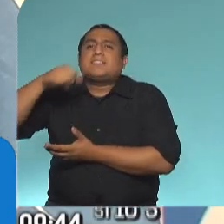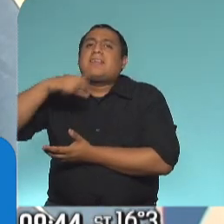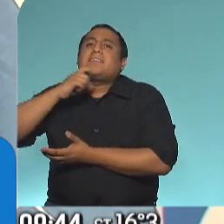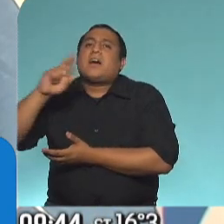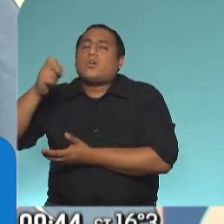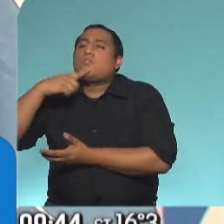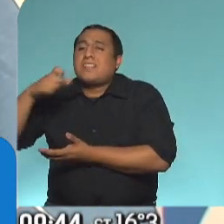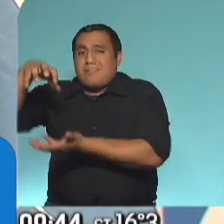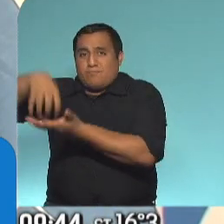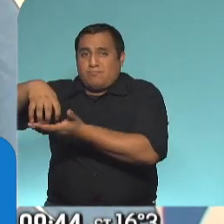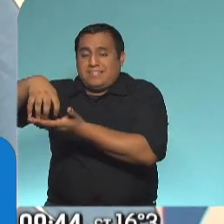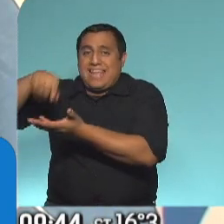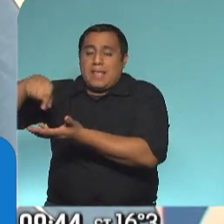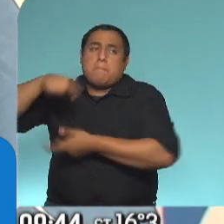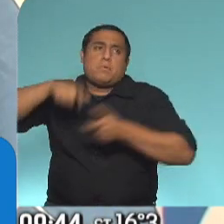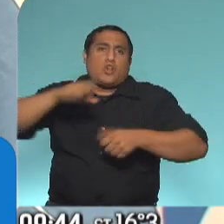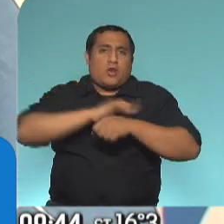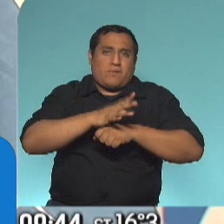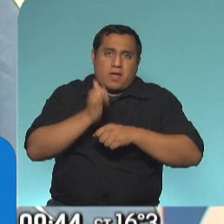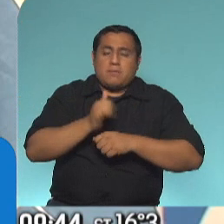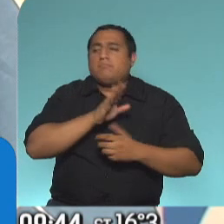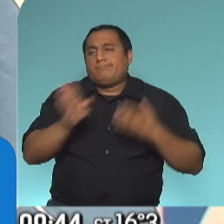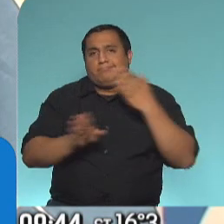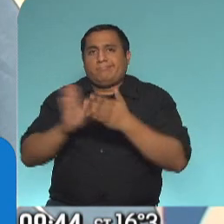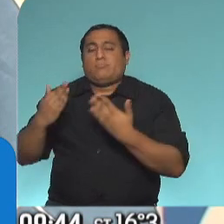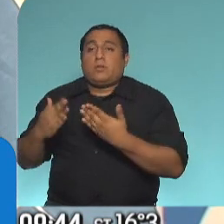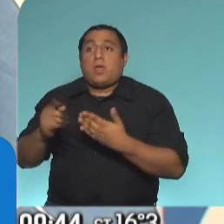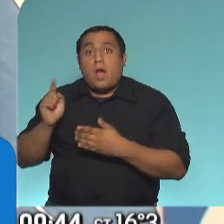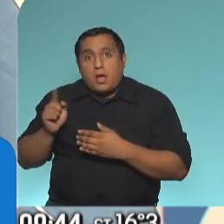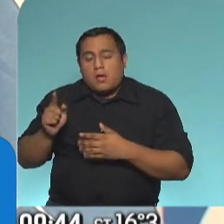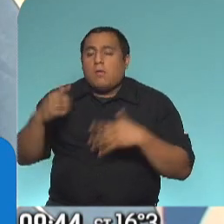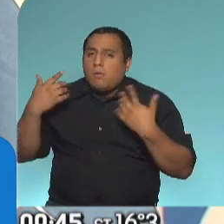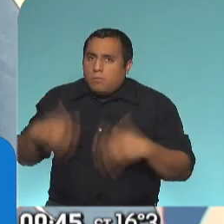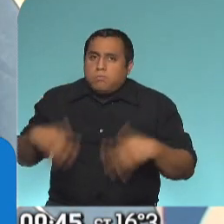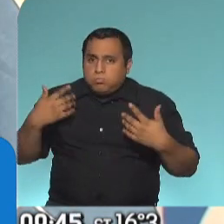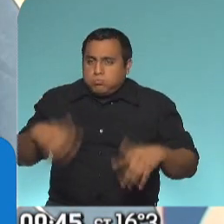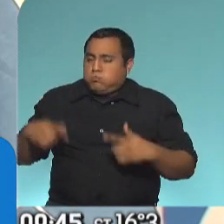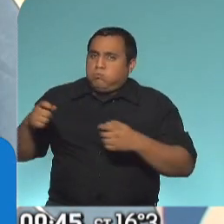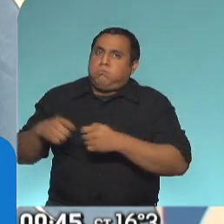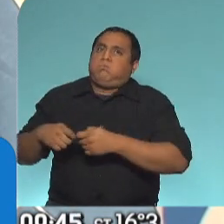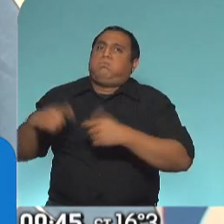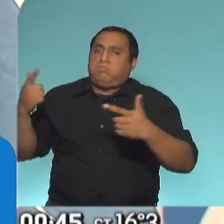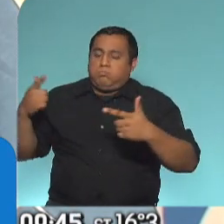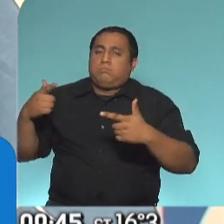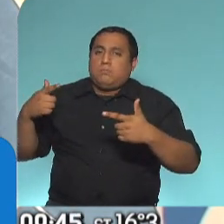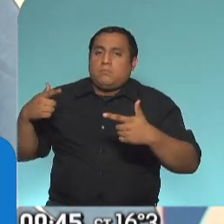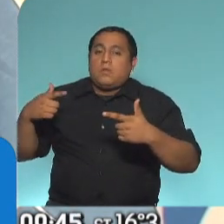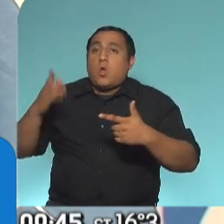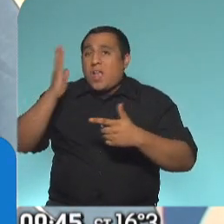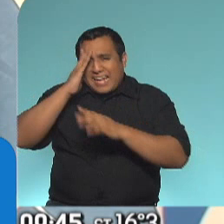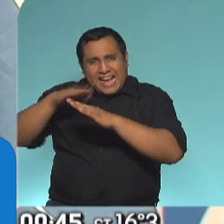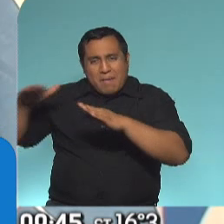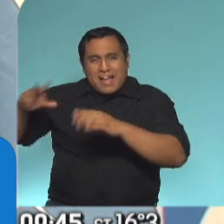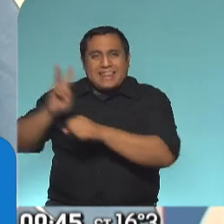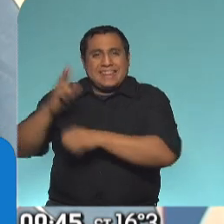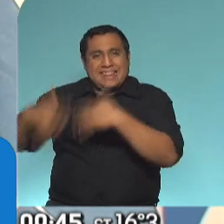patología COVID-19, y allí sí tenemos un crecimiento muy importante de número de camas de terapia,